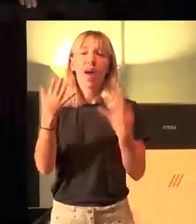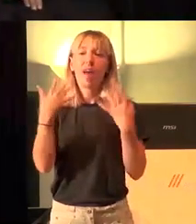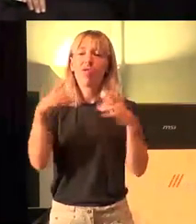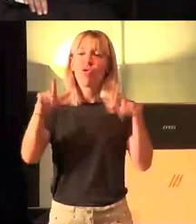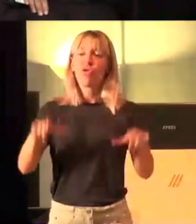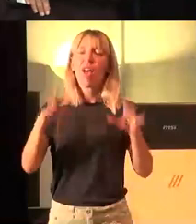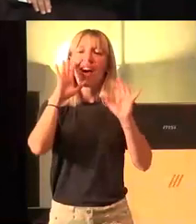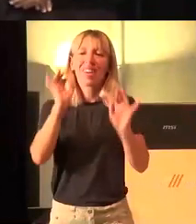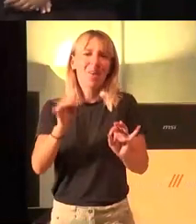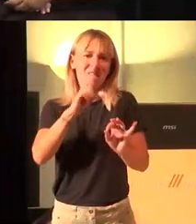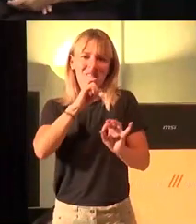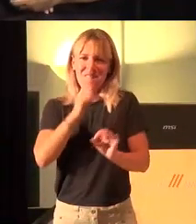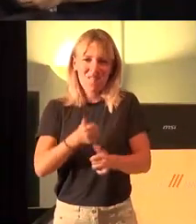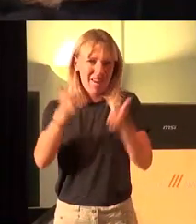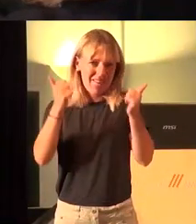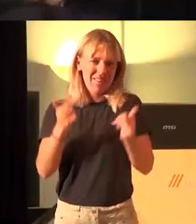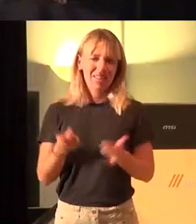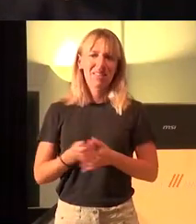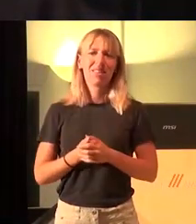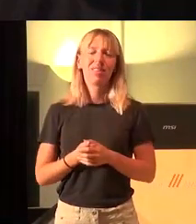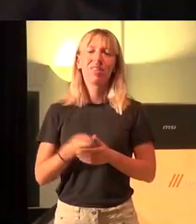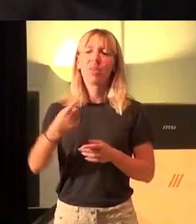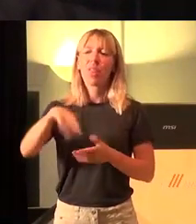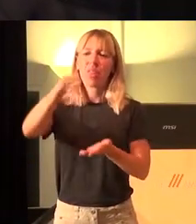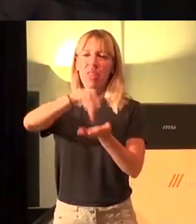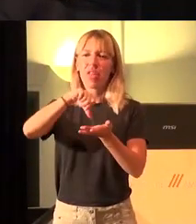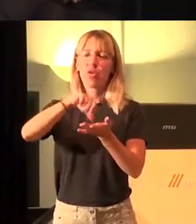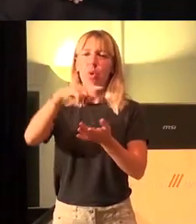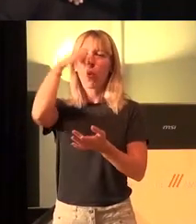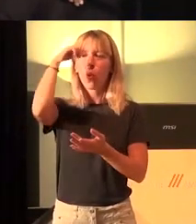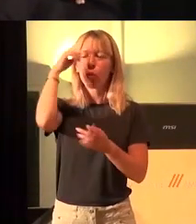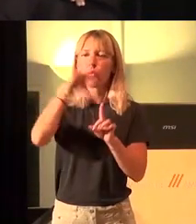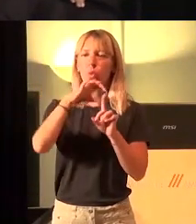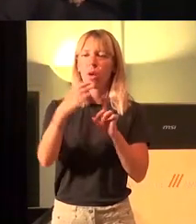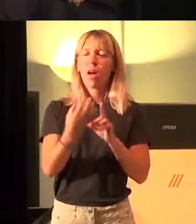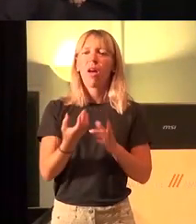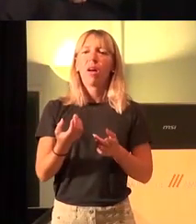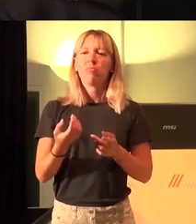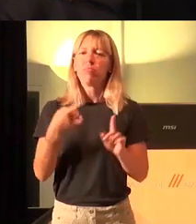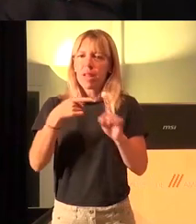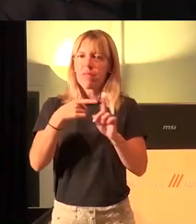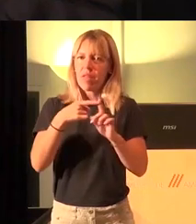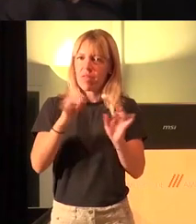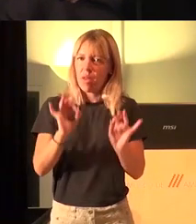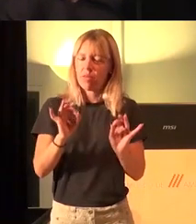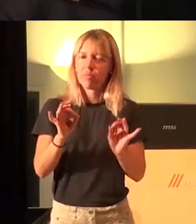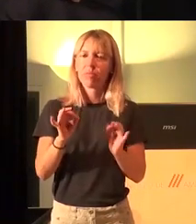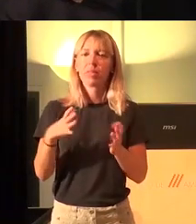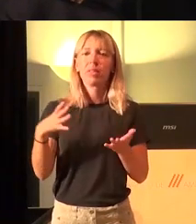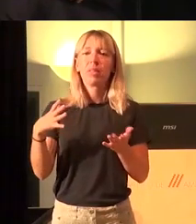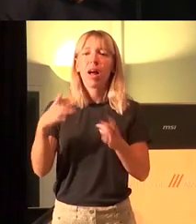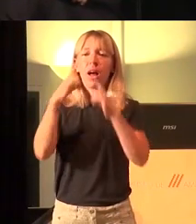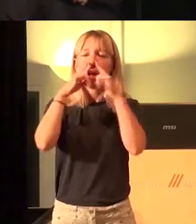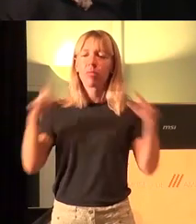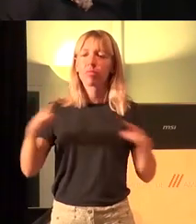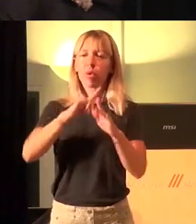creo, más envidiadas y sois un centro cultural de referencia. Durante todo el